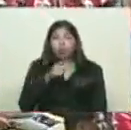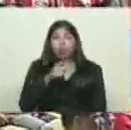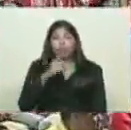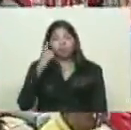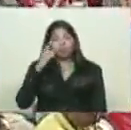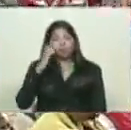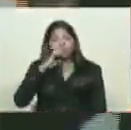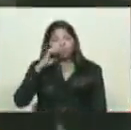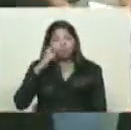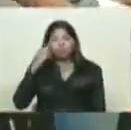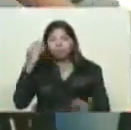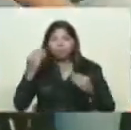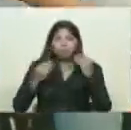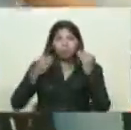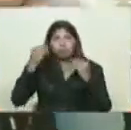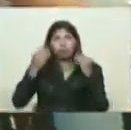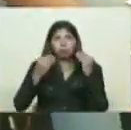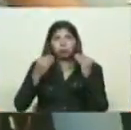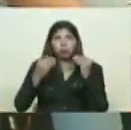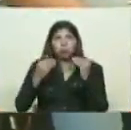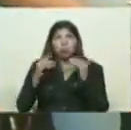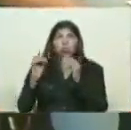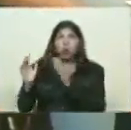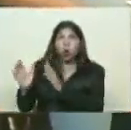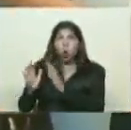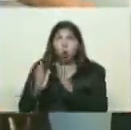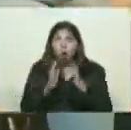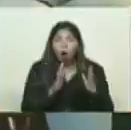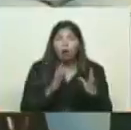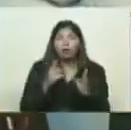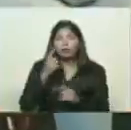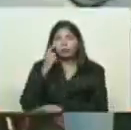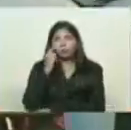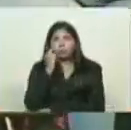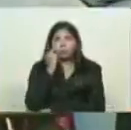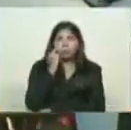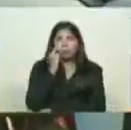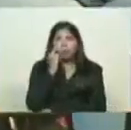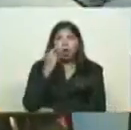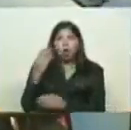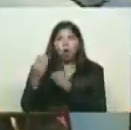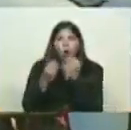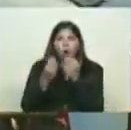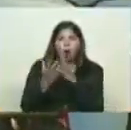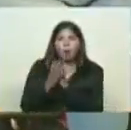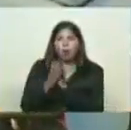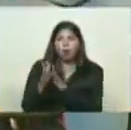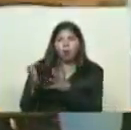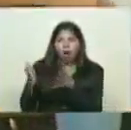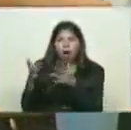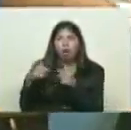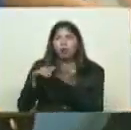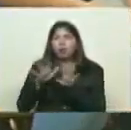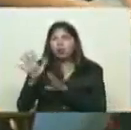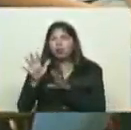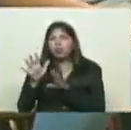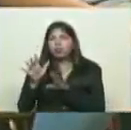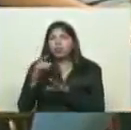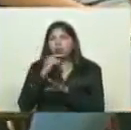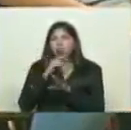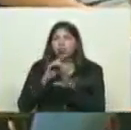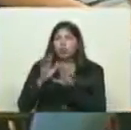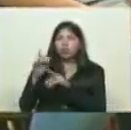de las adversidades que nos imponen, reorganizó a las fuerzas patriotas para conquistar la victoria del 15 de octubre y del 30 de